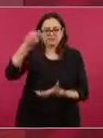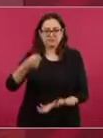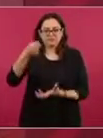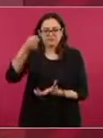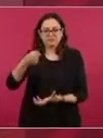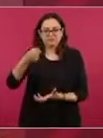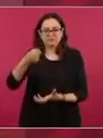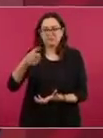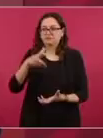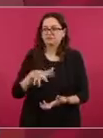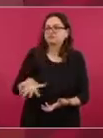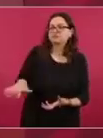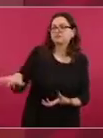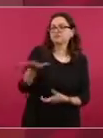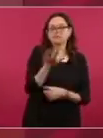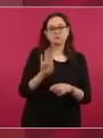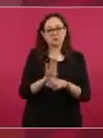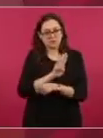beneficio del pueblo.